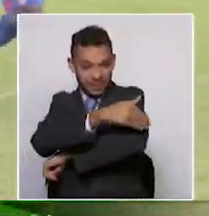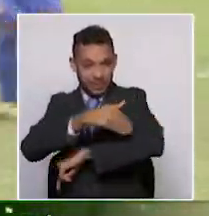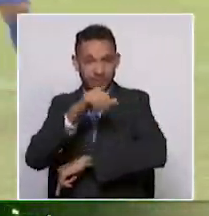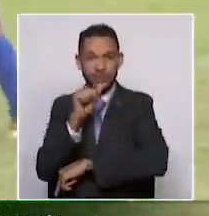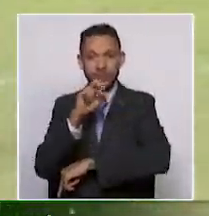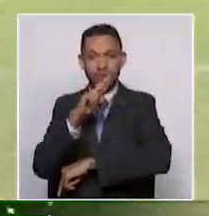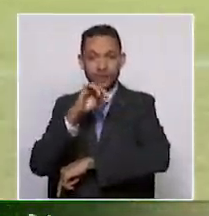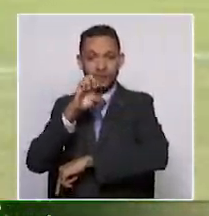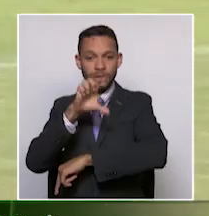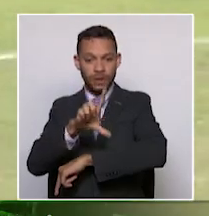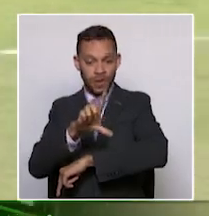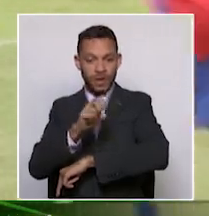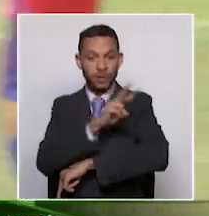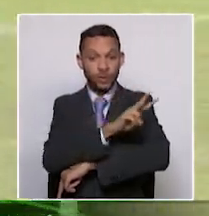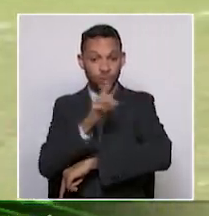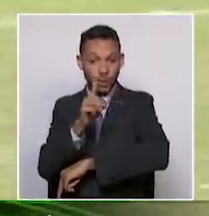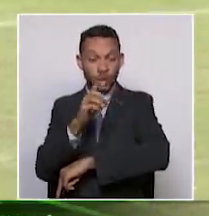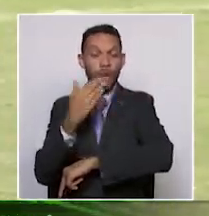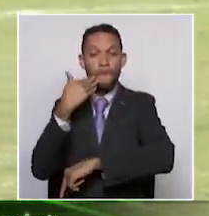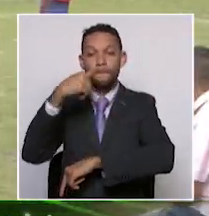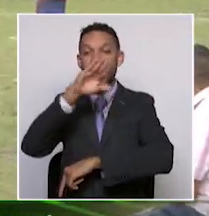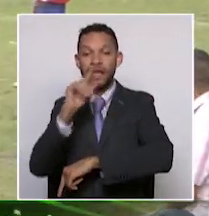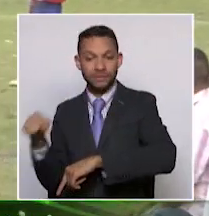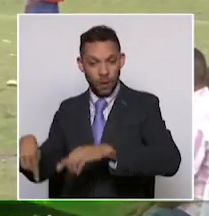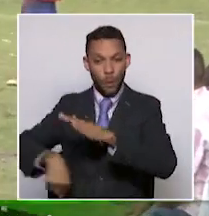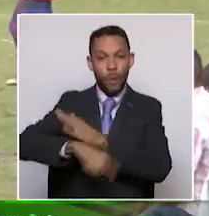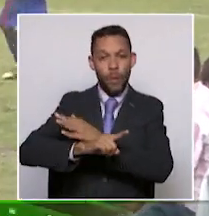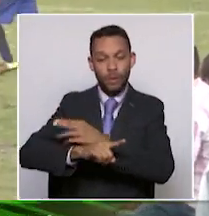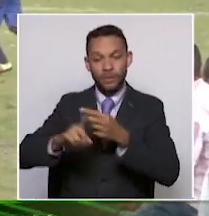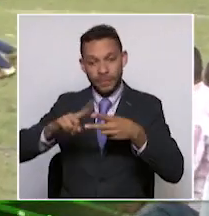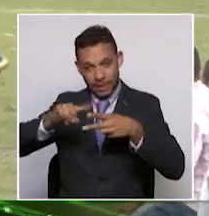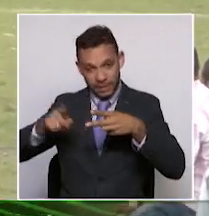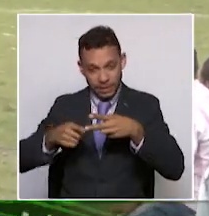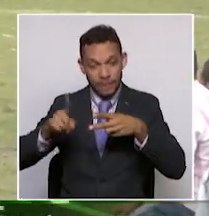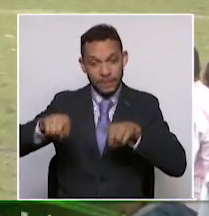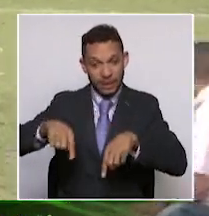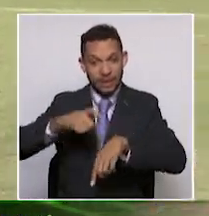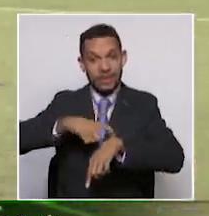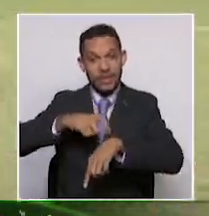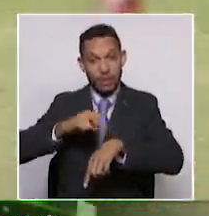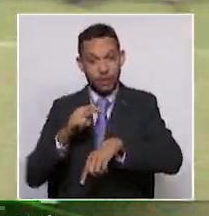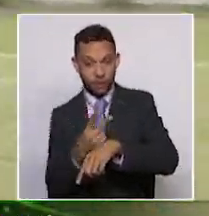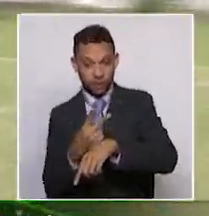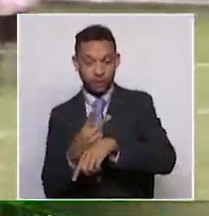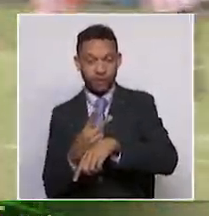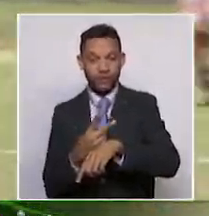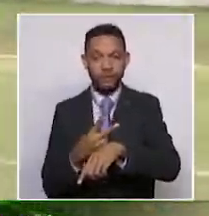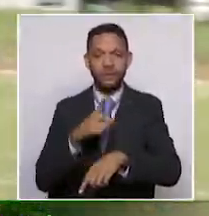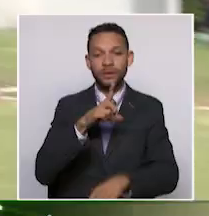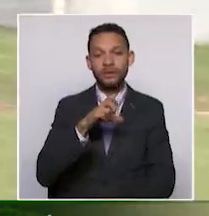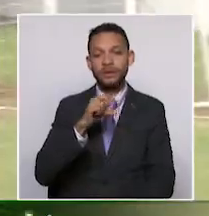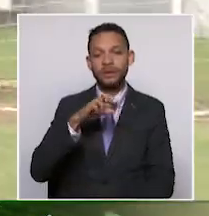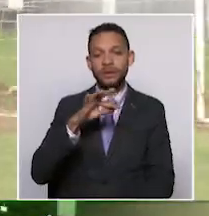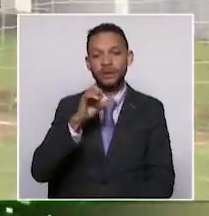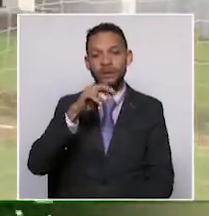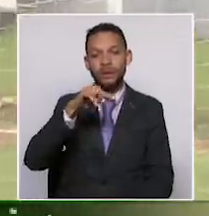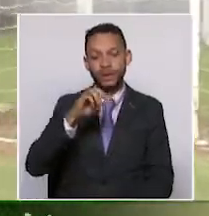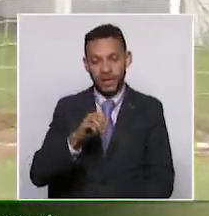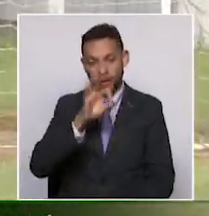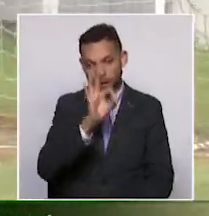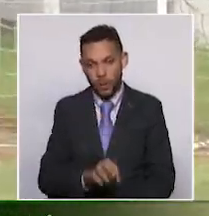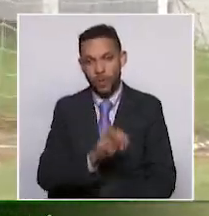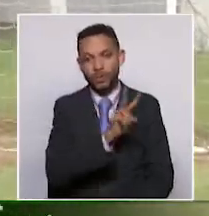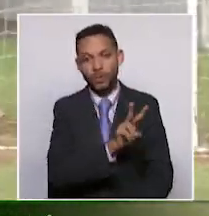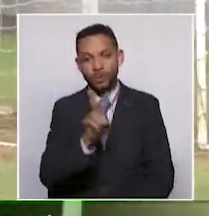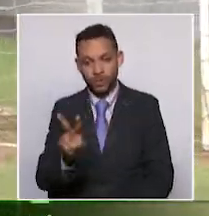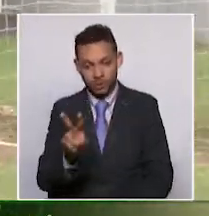cabeza convirtió el 2-1, con el cual se igualaba la serie. En el segundo tiempo, también de pelota quieta, Latino Sport empató el partido y selló el tiquete a la final